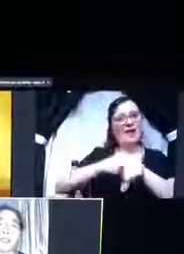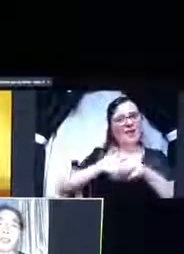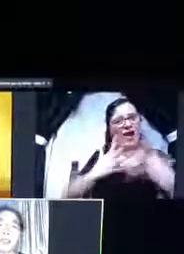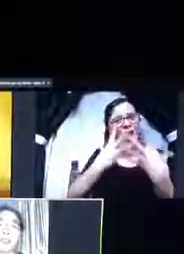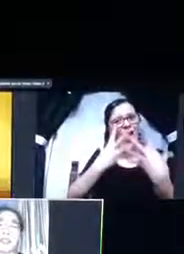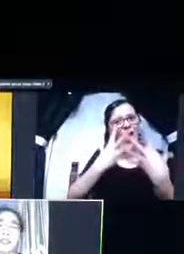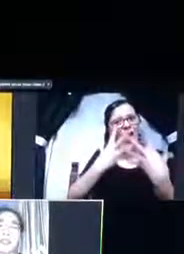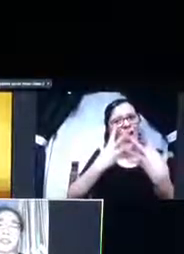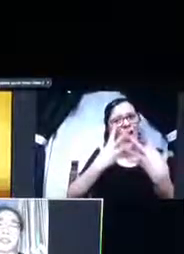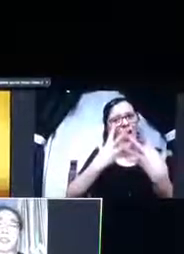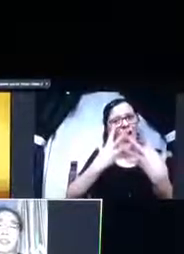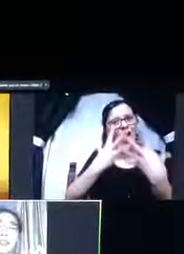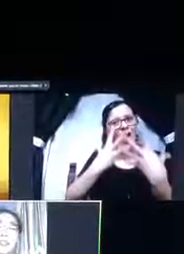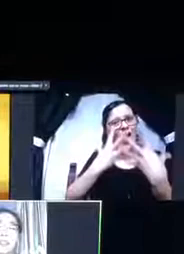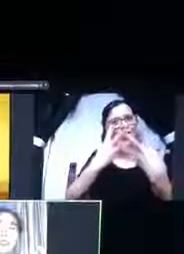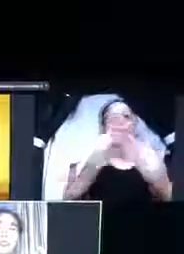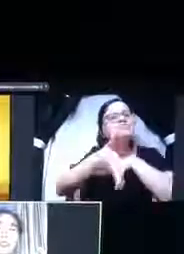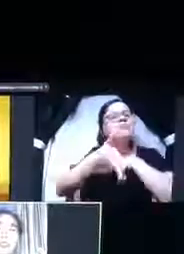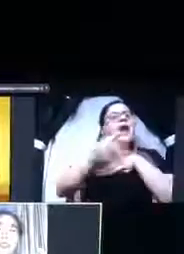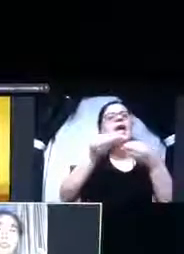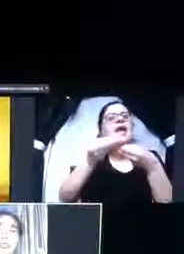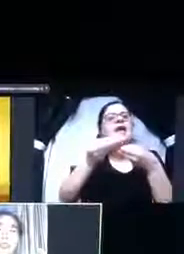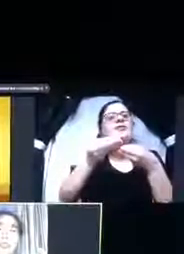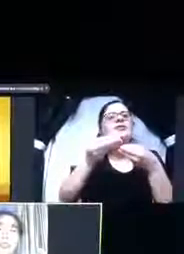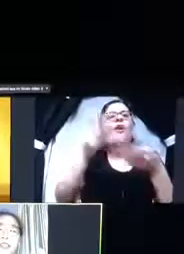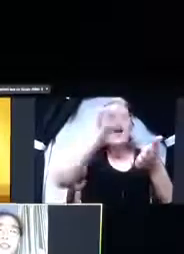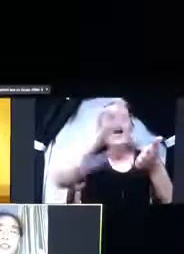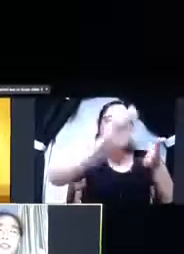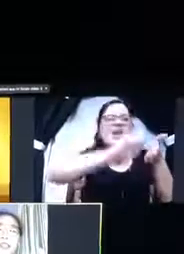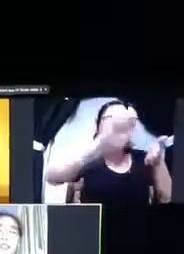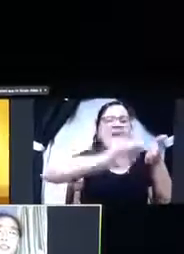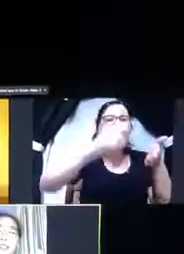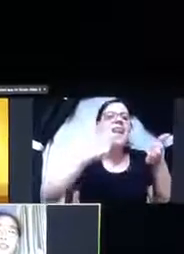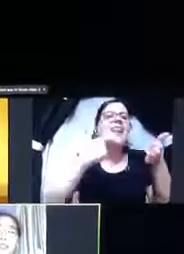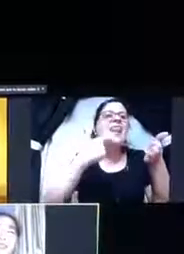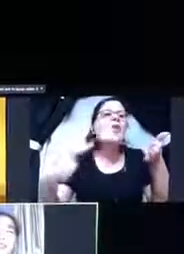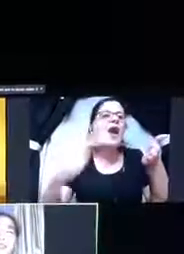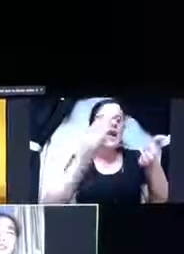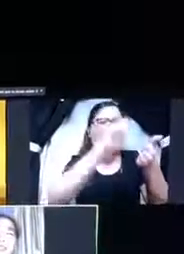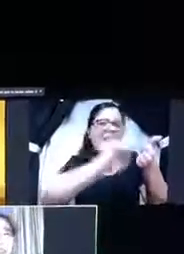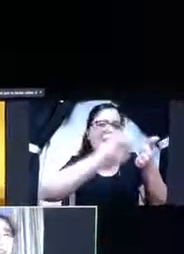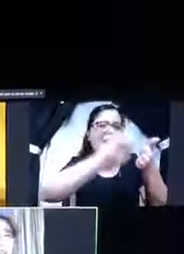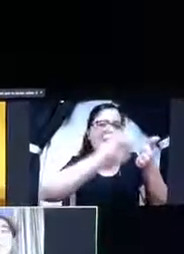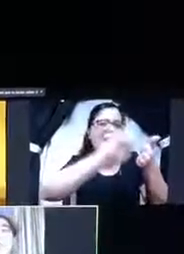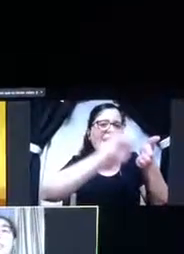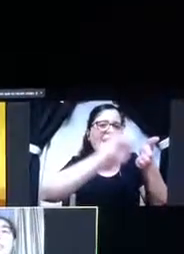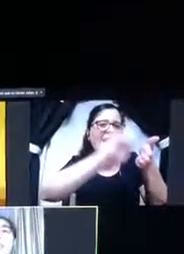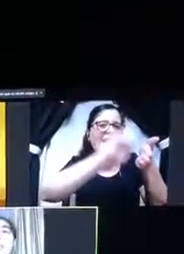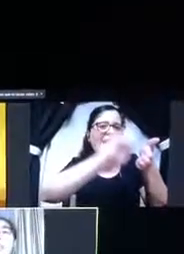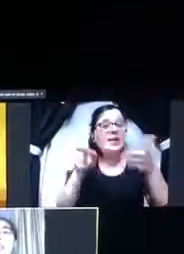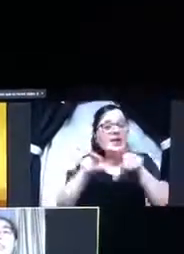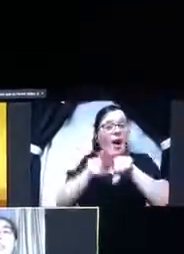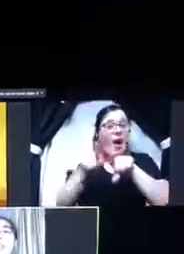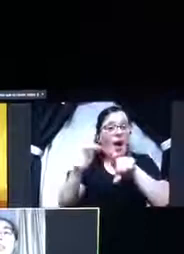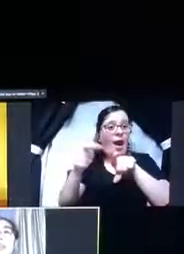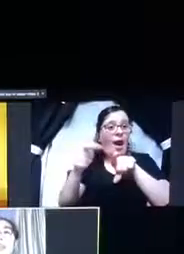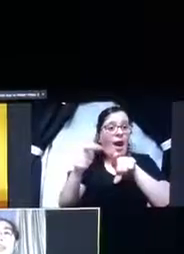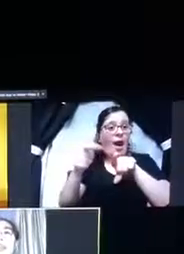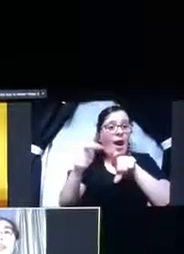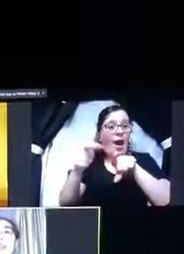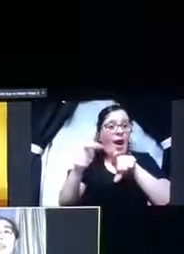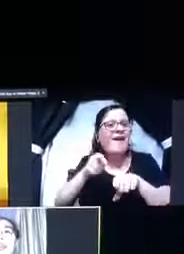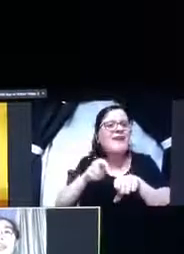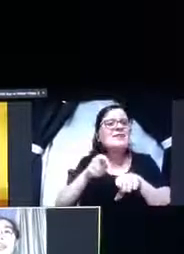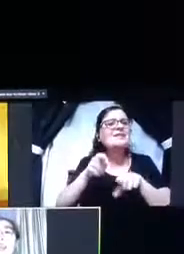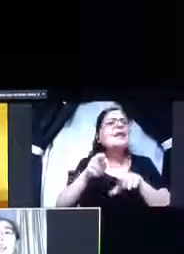todo lo que es este lenguaje escrito, ¿no? Porque si bien mi hermana se comunica de manera oral, tiene